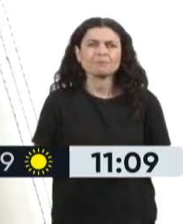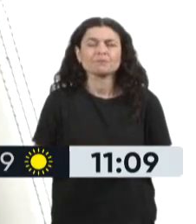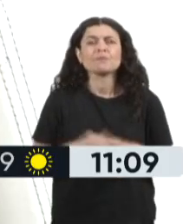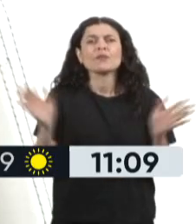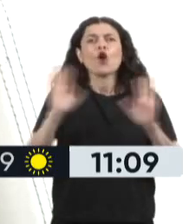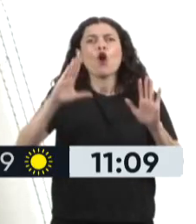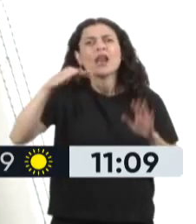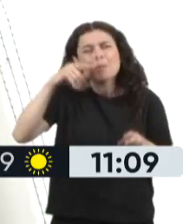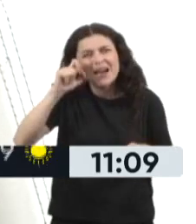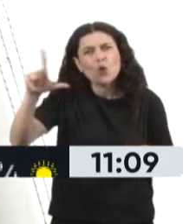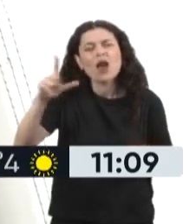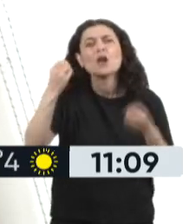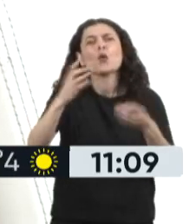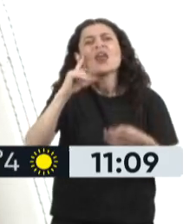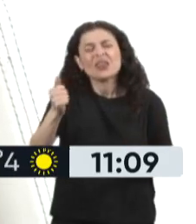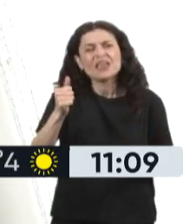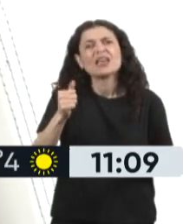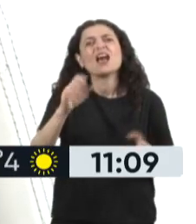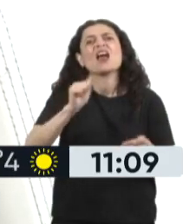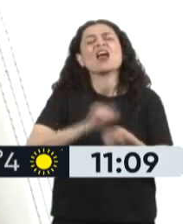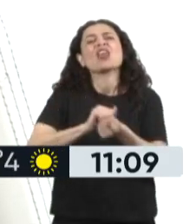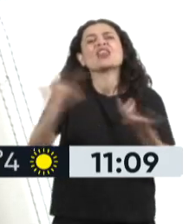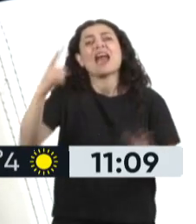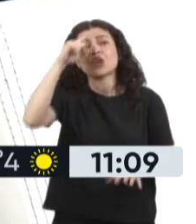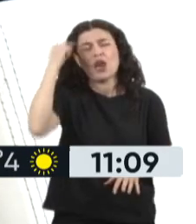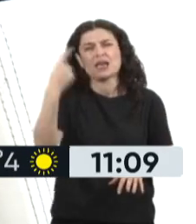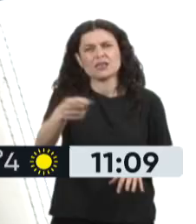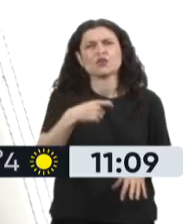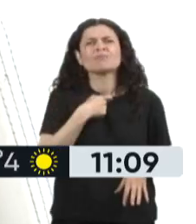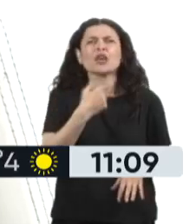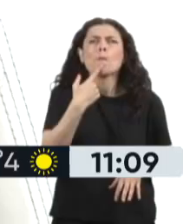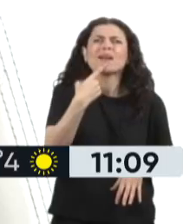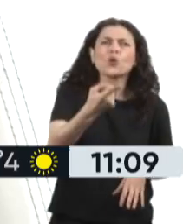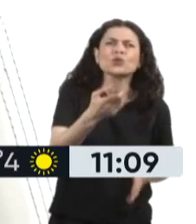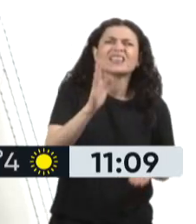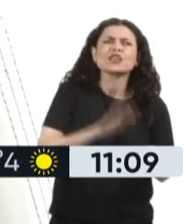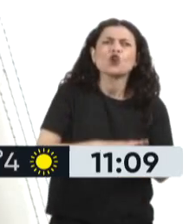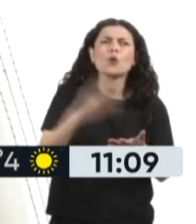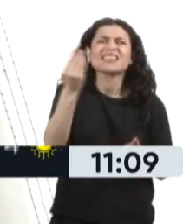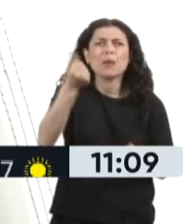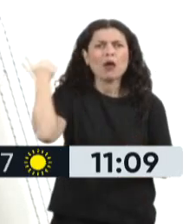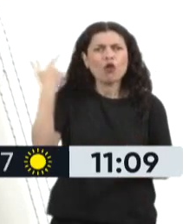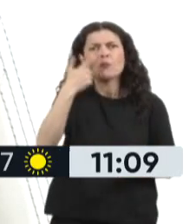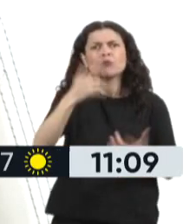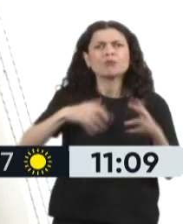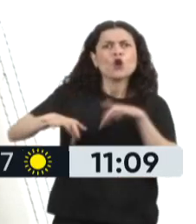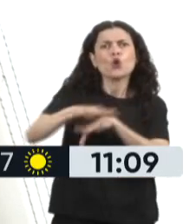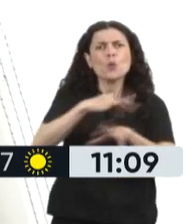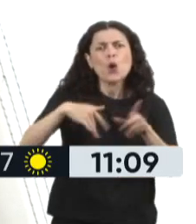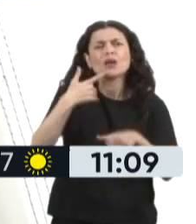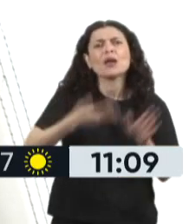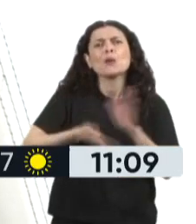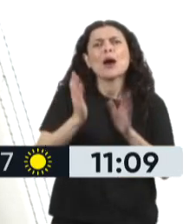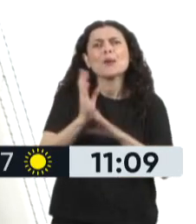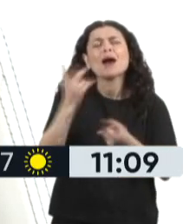Hola Manuel, ¿qué tal? Buen día. Jaime Rosenberg, Diario La Nación. Quería consultarte, trascendió durante el fin de semana que estaría llegando hoy al